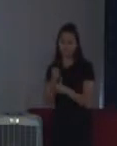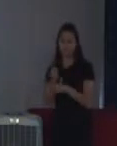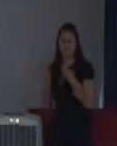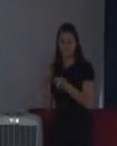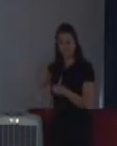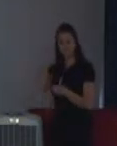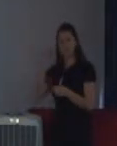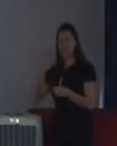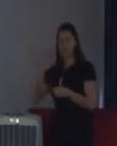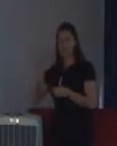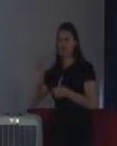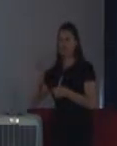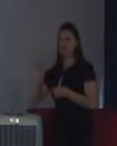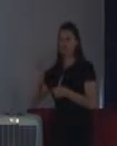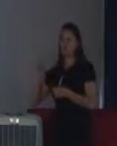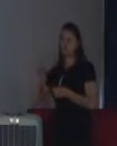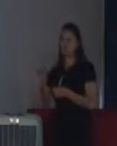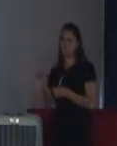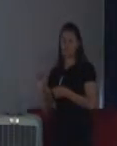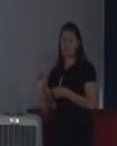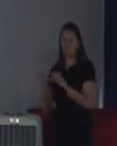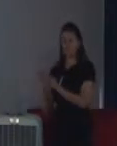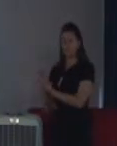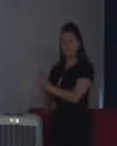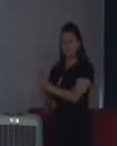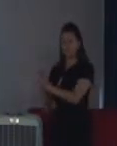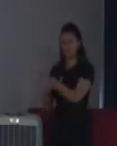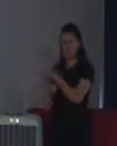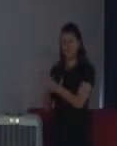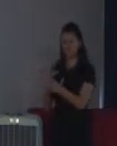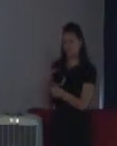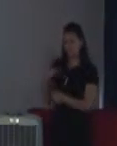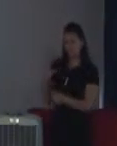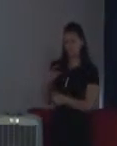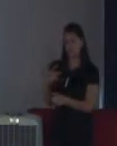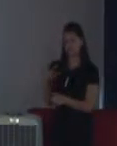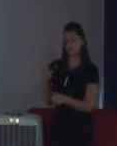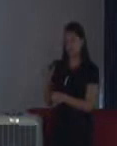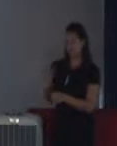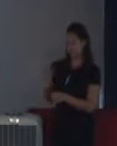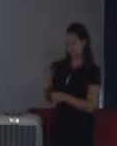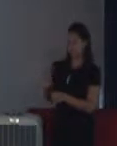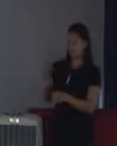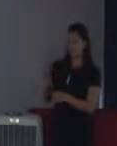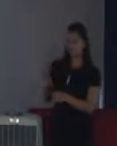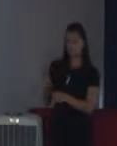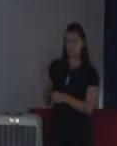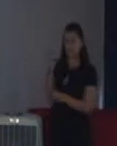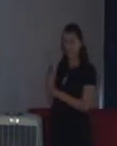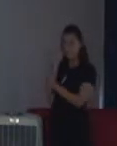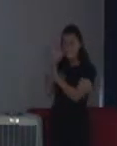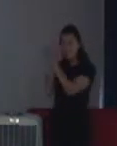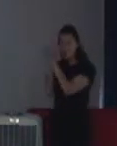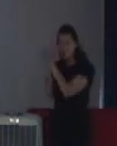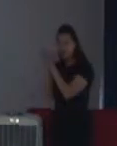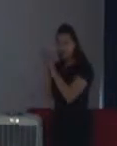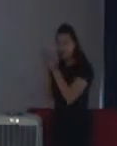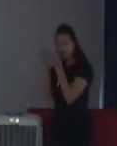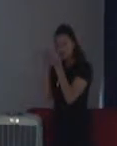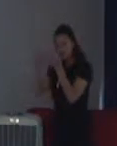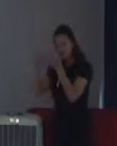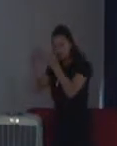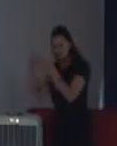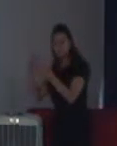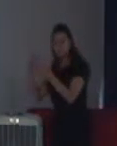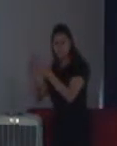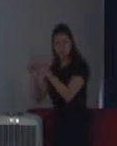y es la siguiente. Yo siento que como ha evolucionado el enfoque de cómo comprendemos la